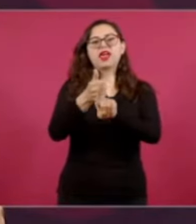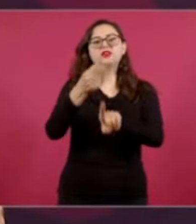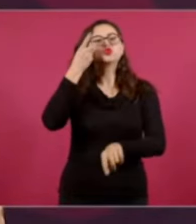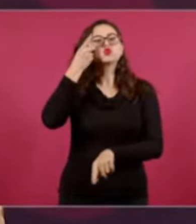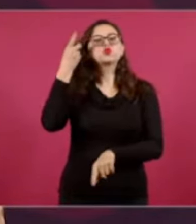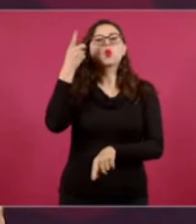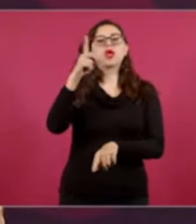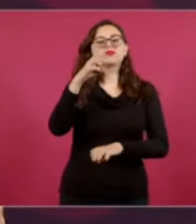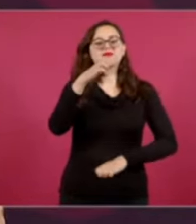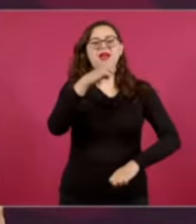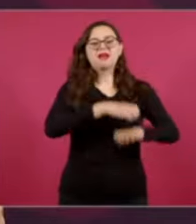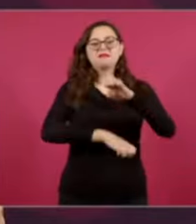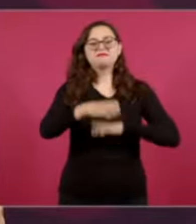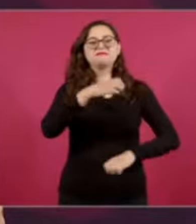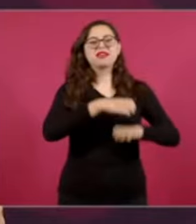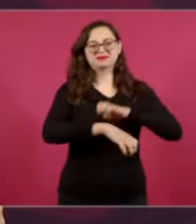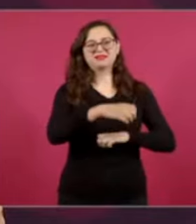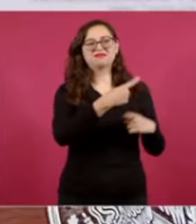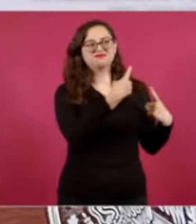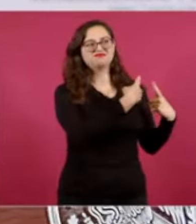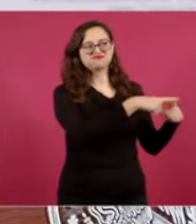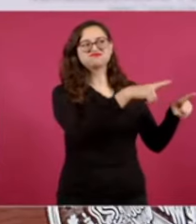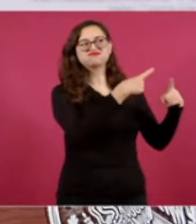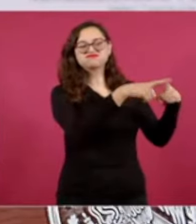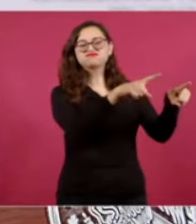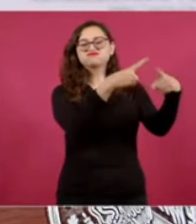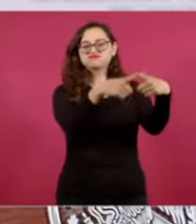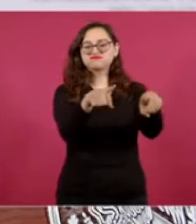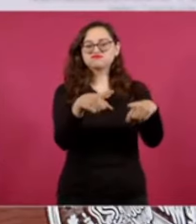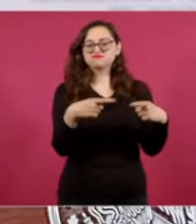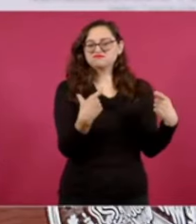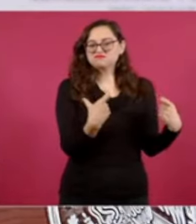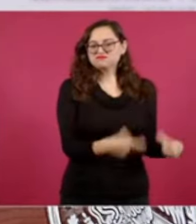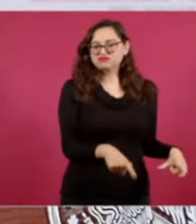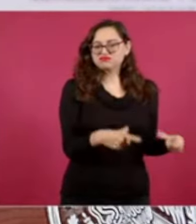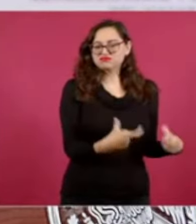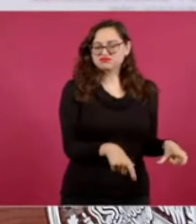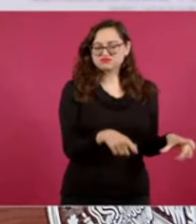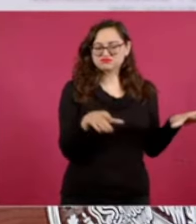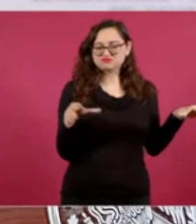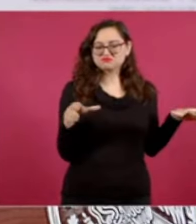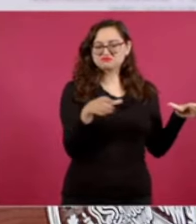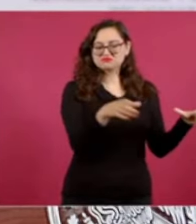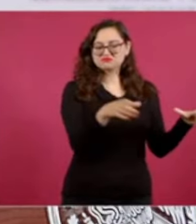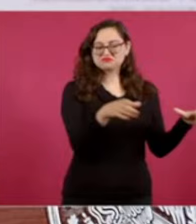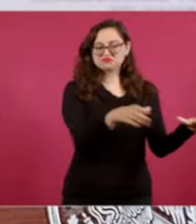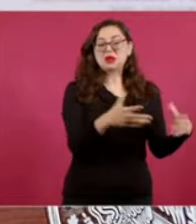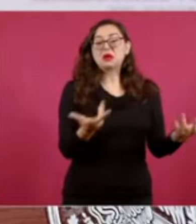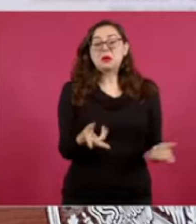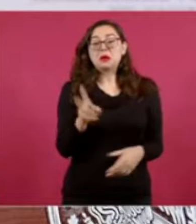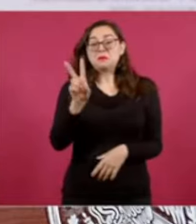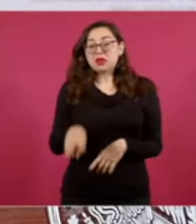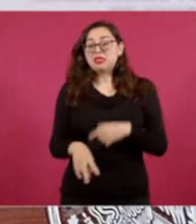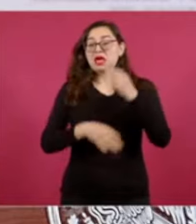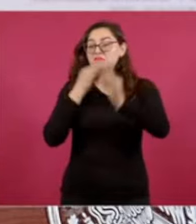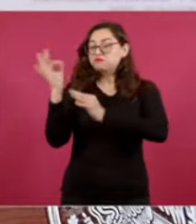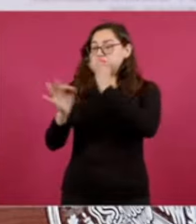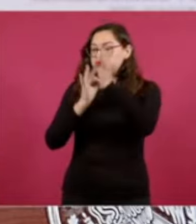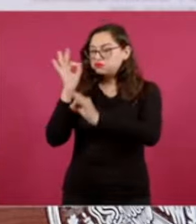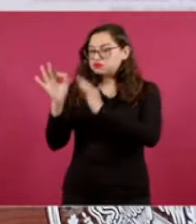Entonces son muy pocos los medios independientes